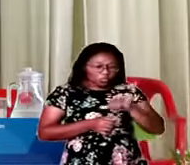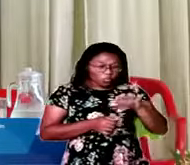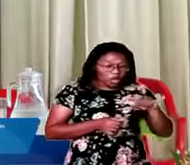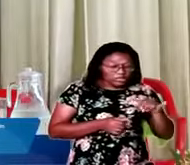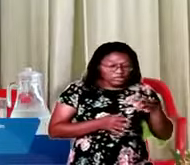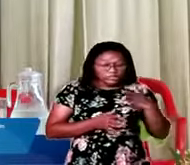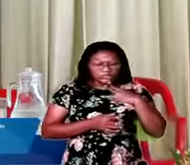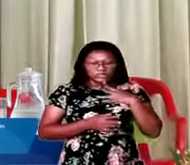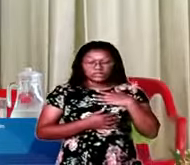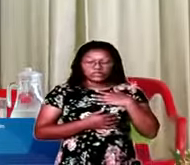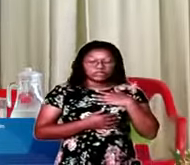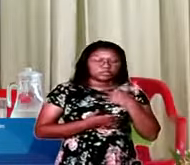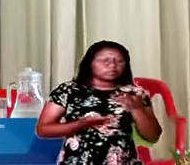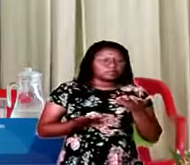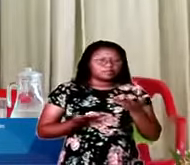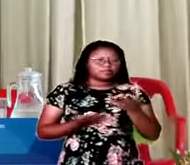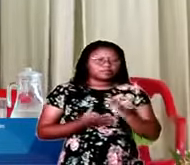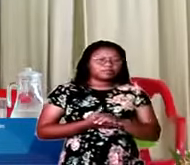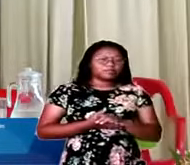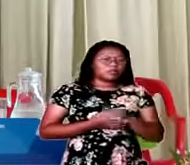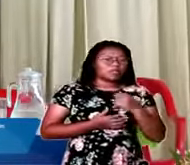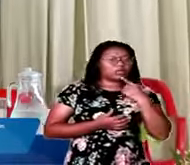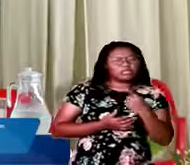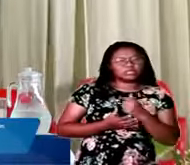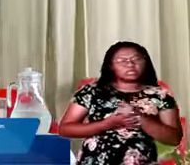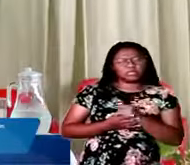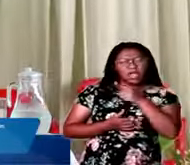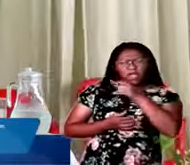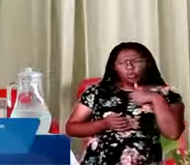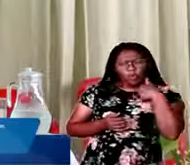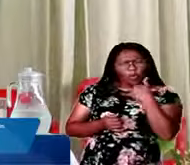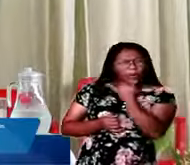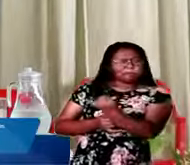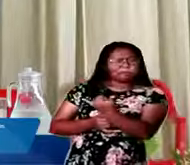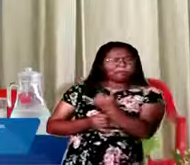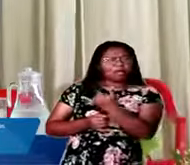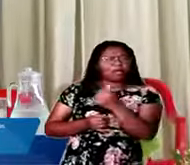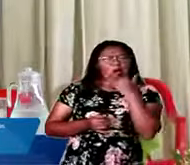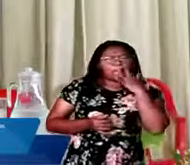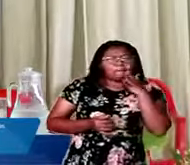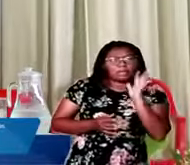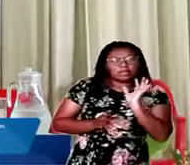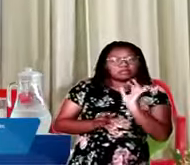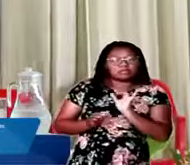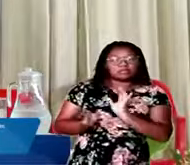La empatía es decir, ese muchacho que anda por allá podía ser mi hijo.